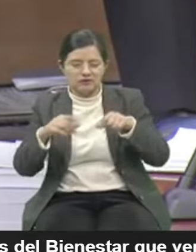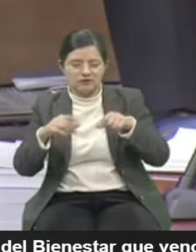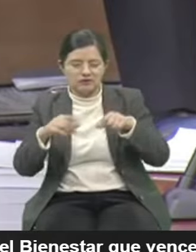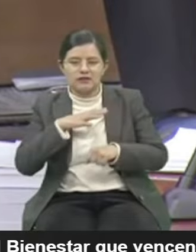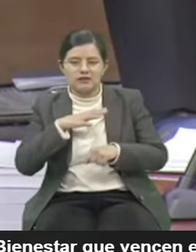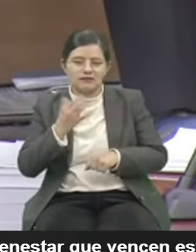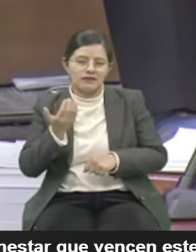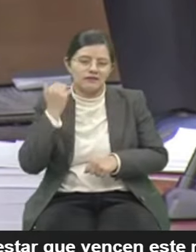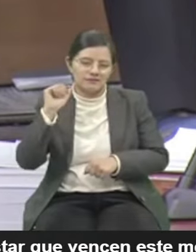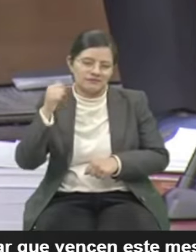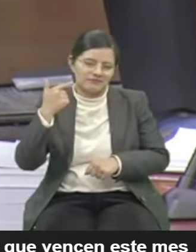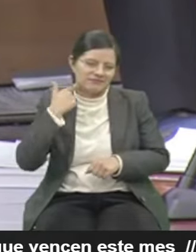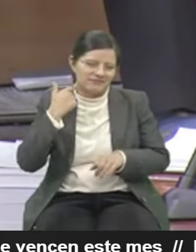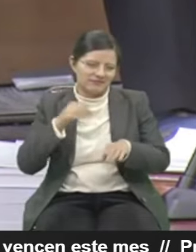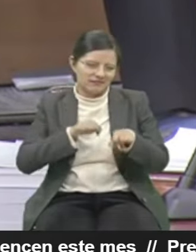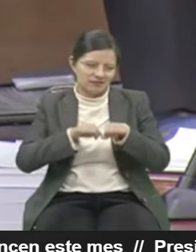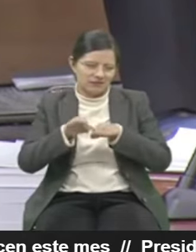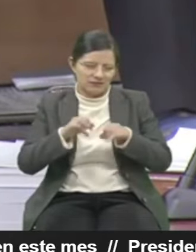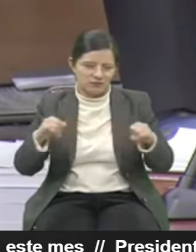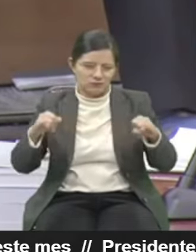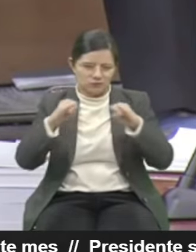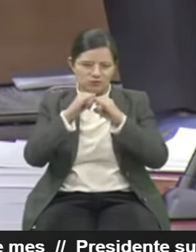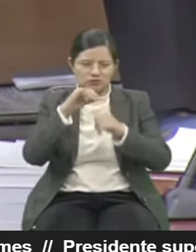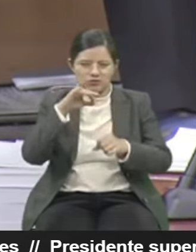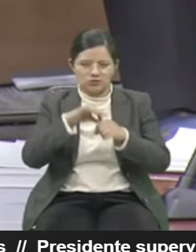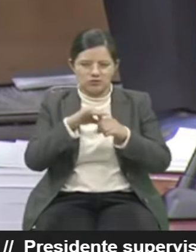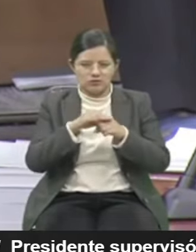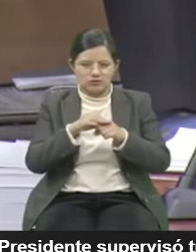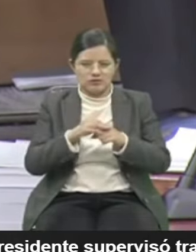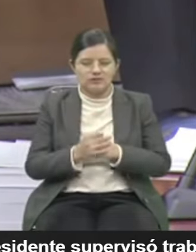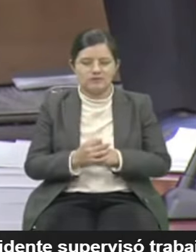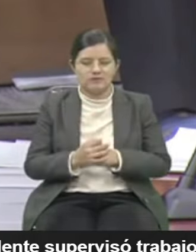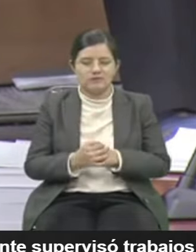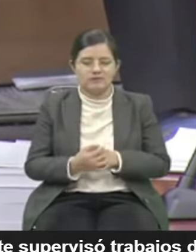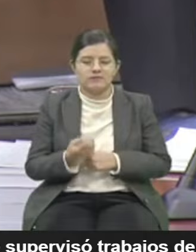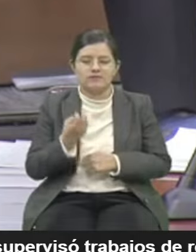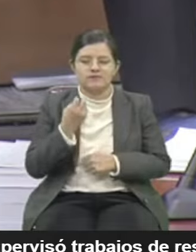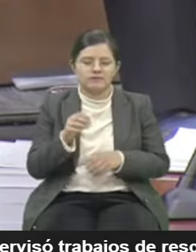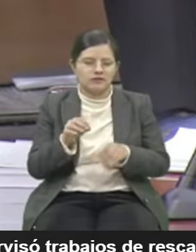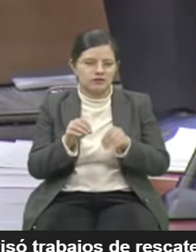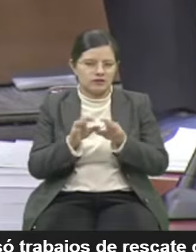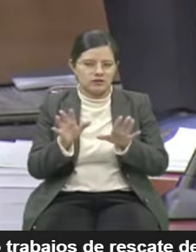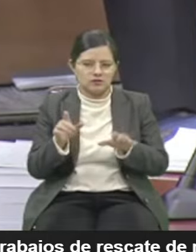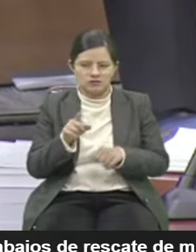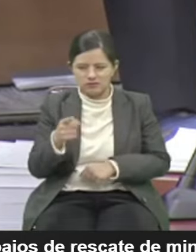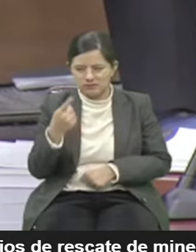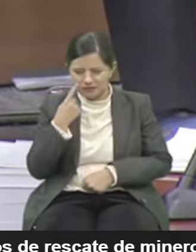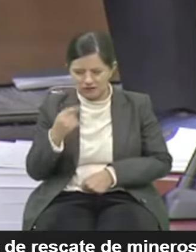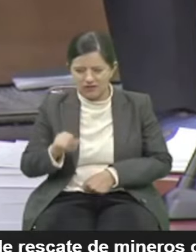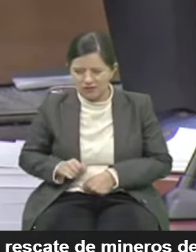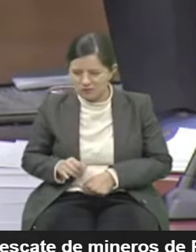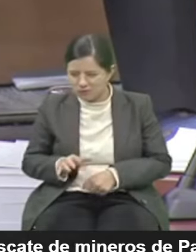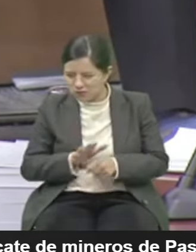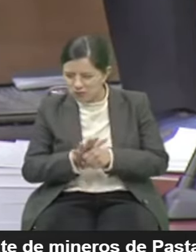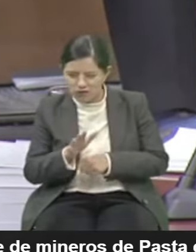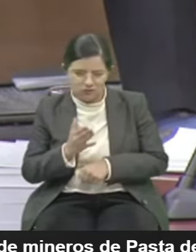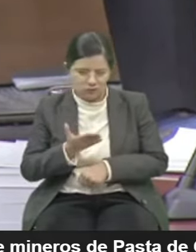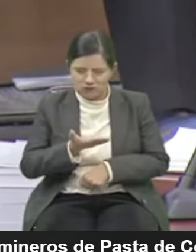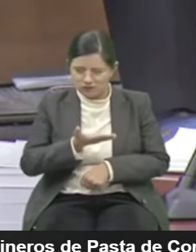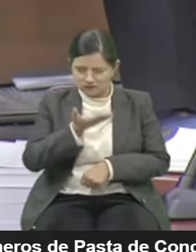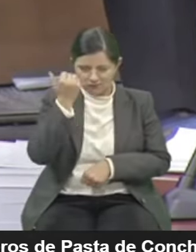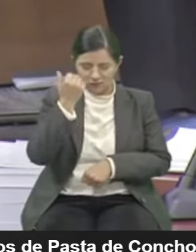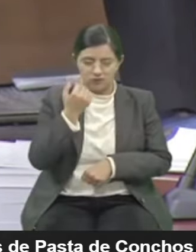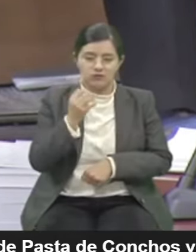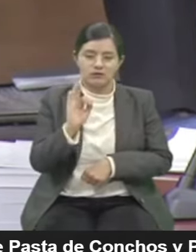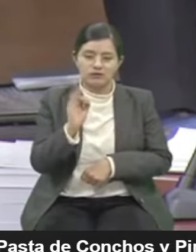ligados exfuncionarios de este instituto en un claro conflicto de interés hay que decirlo Eh pues que esta triangulación